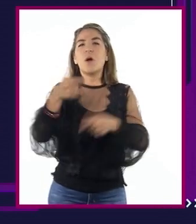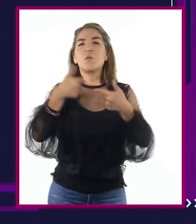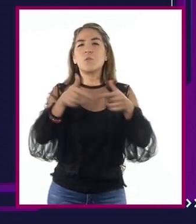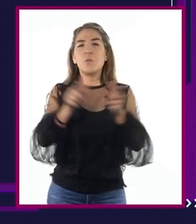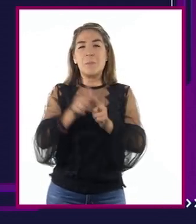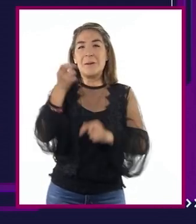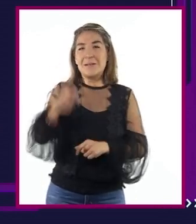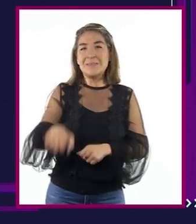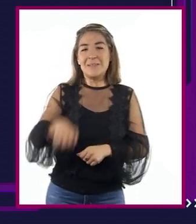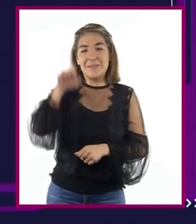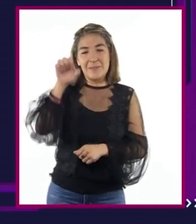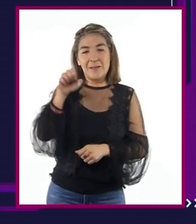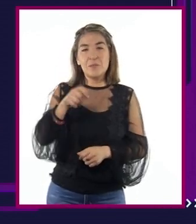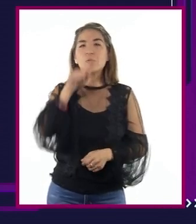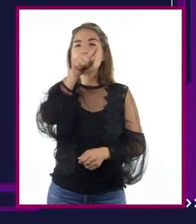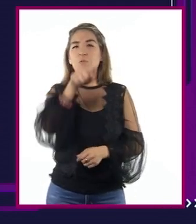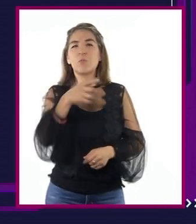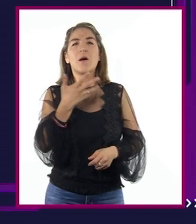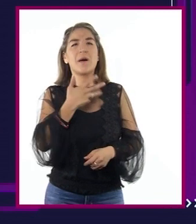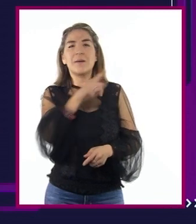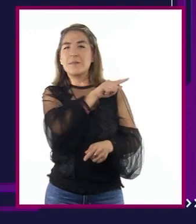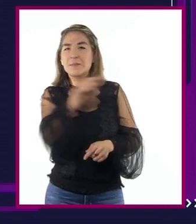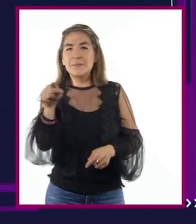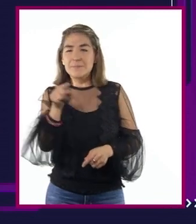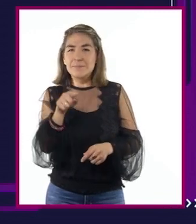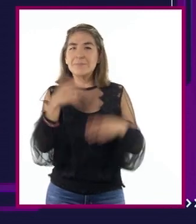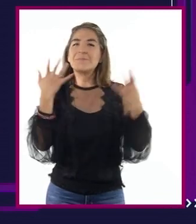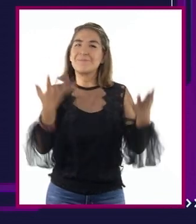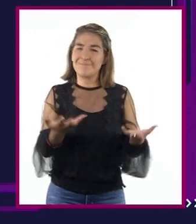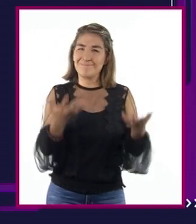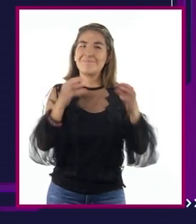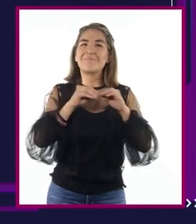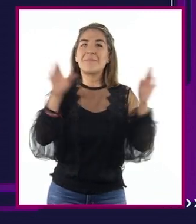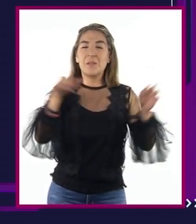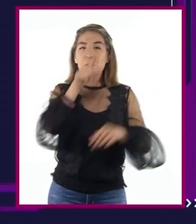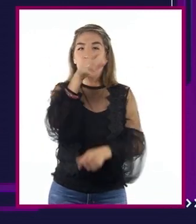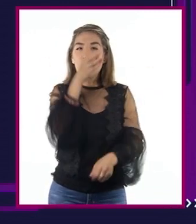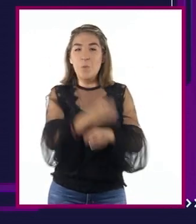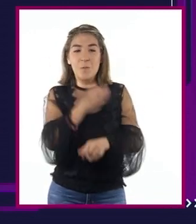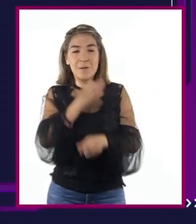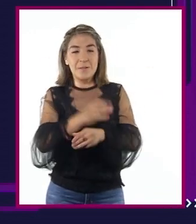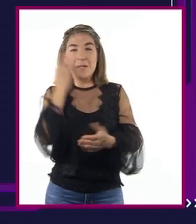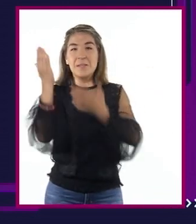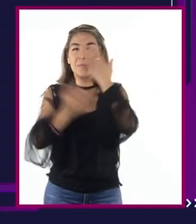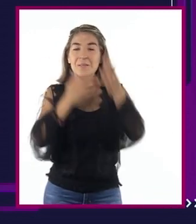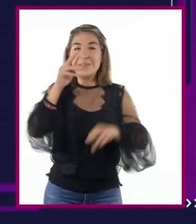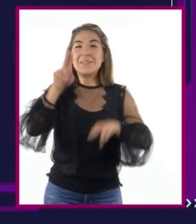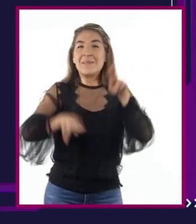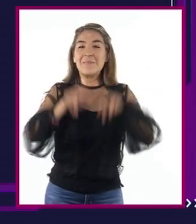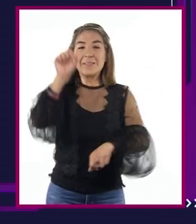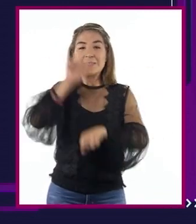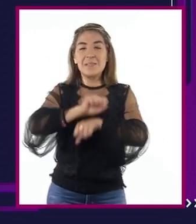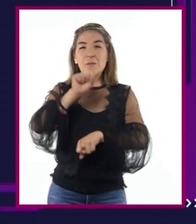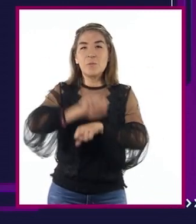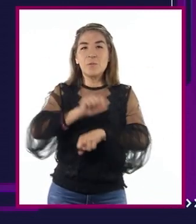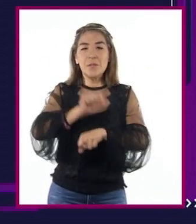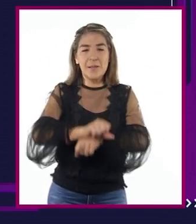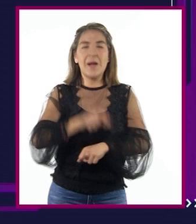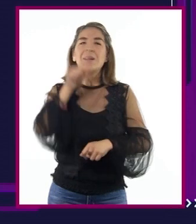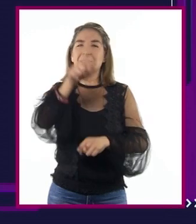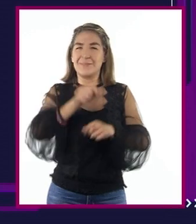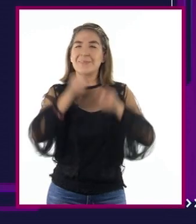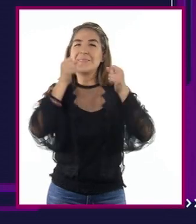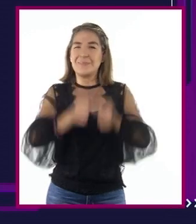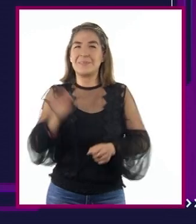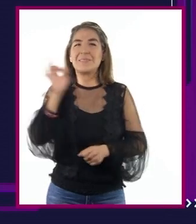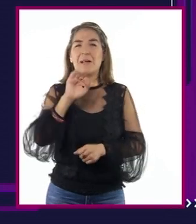edad te encuentras tú? Claro, si estás cursando el nivel secundaria,